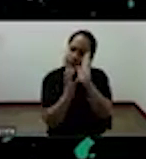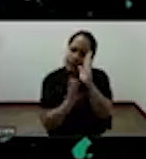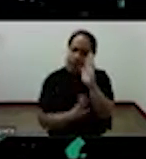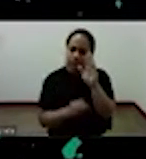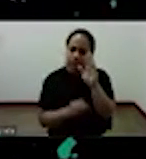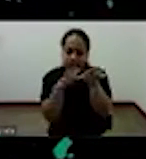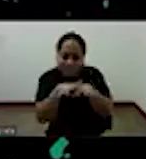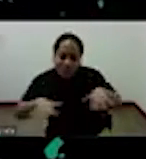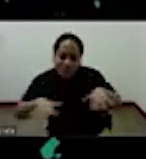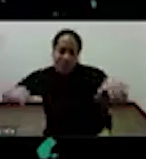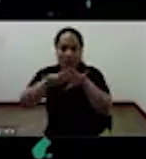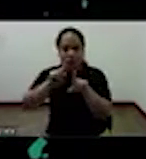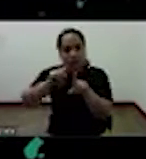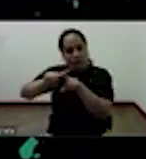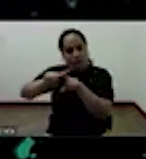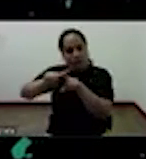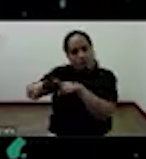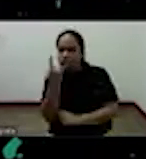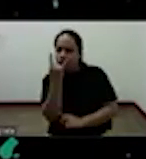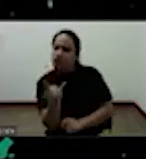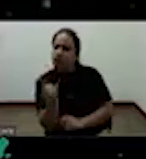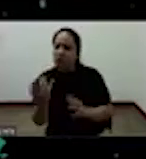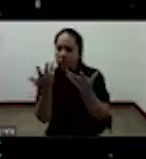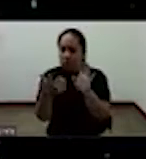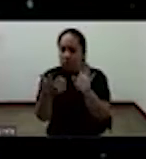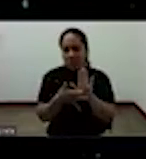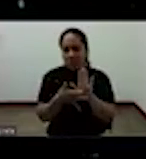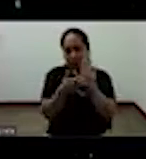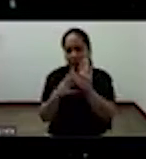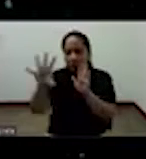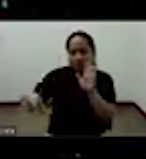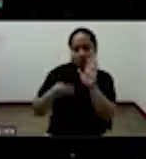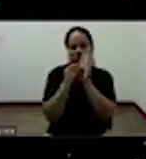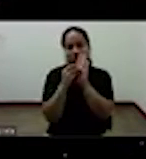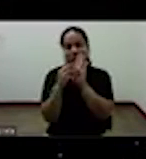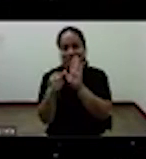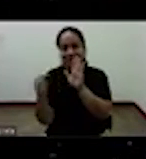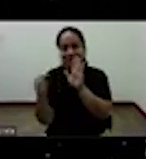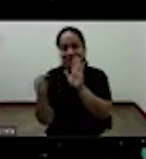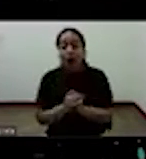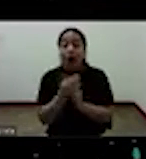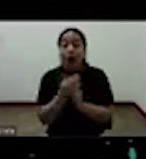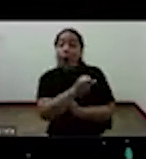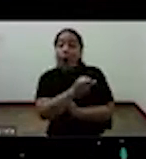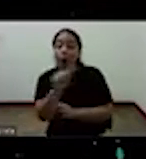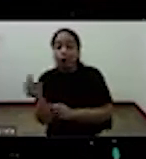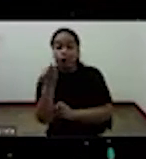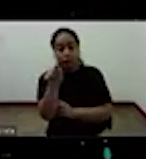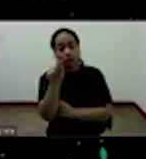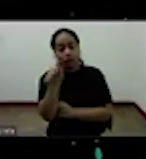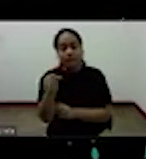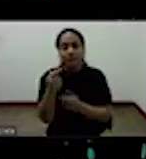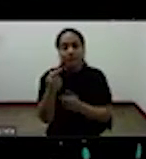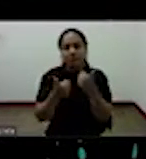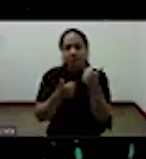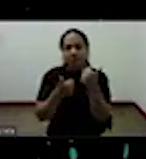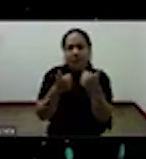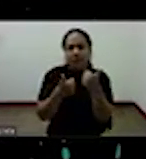territorios que me ha interesado registrar. Por ejemplo, estas son las cataratas de